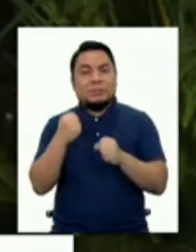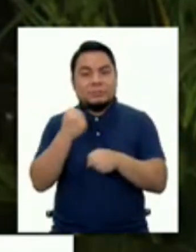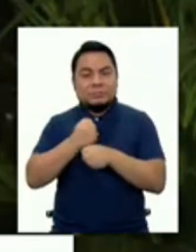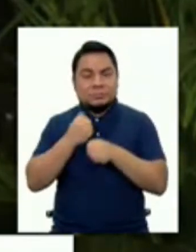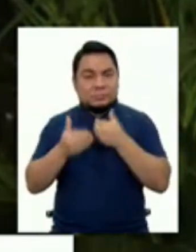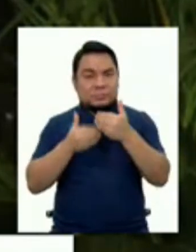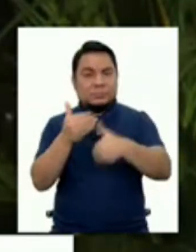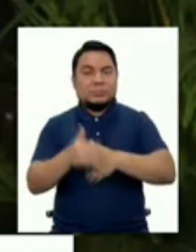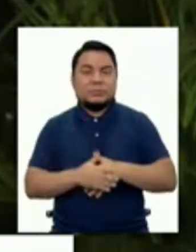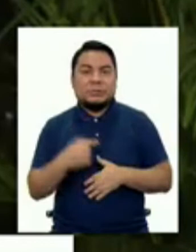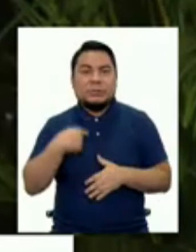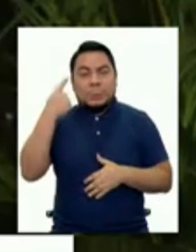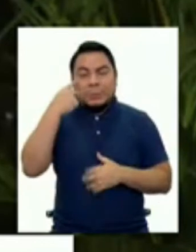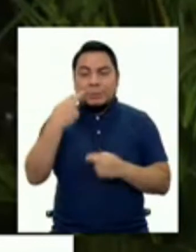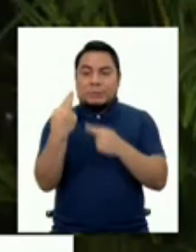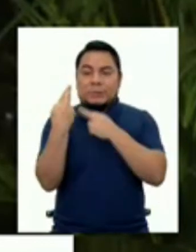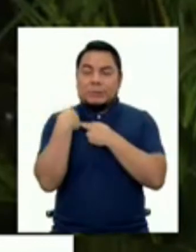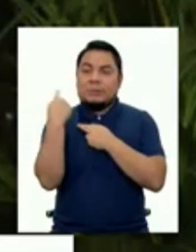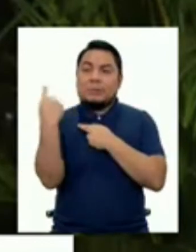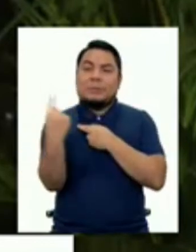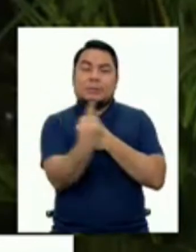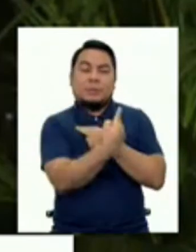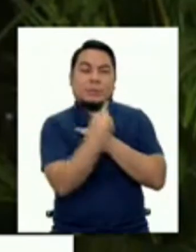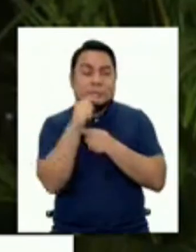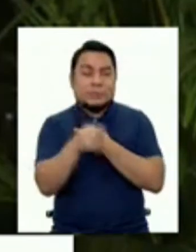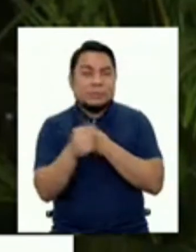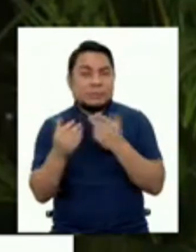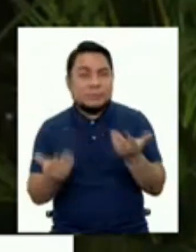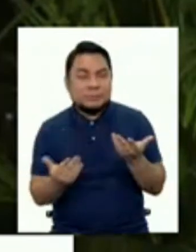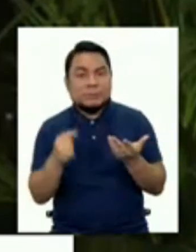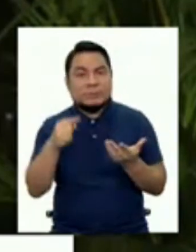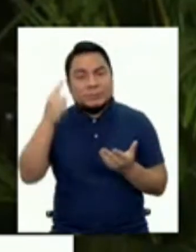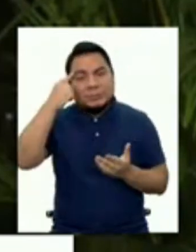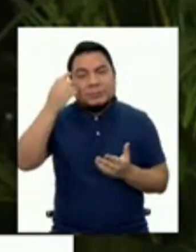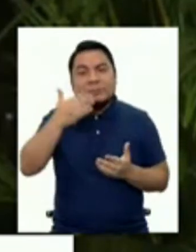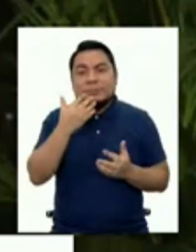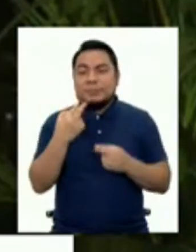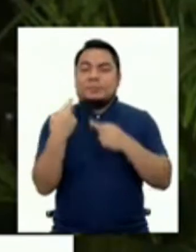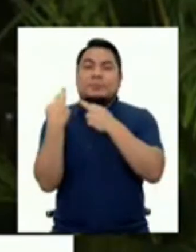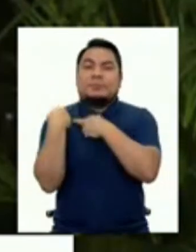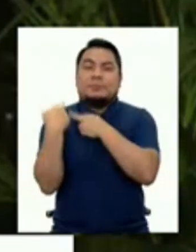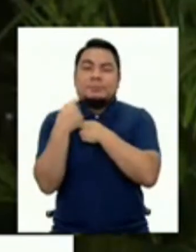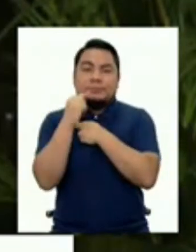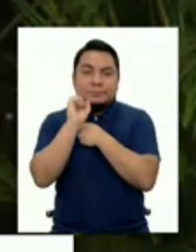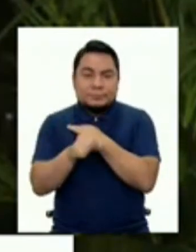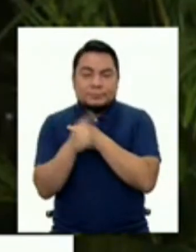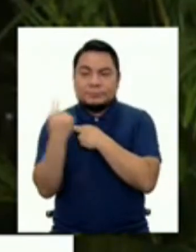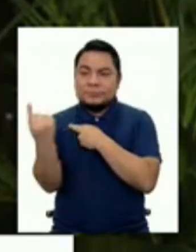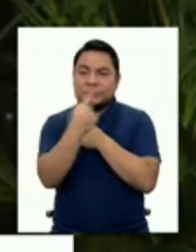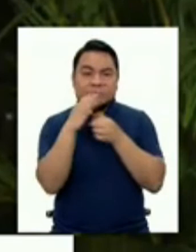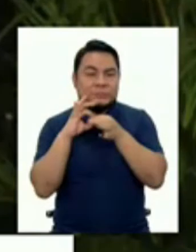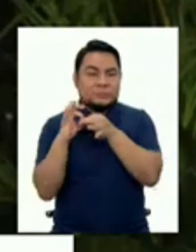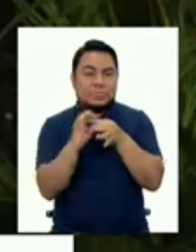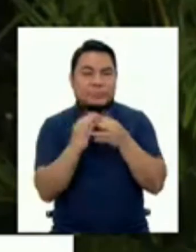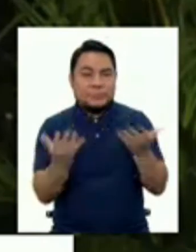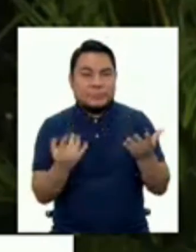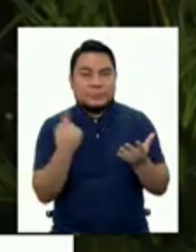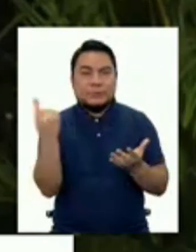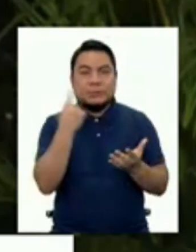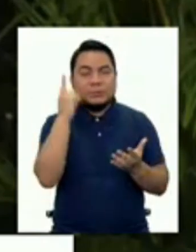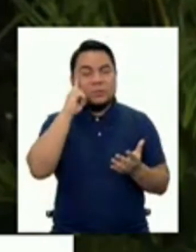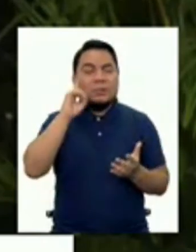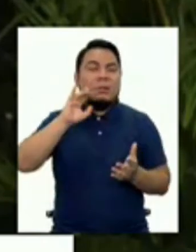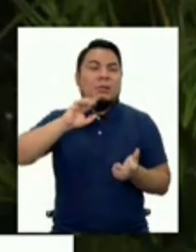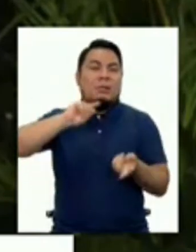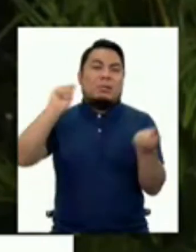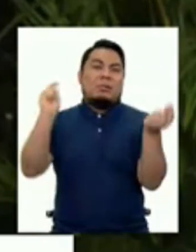del distinto rol que tiene que asumir cada protagonista, en este caso, quienes tenemos la responsabilidad de ser funcionarios públicos. Que no se